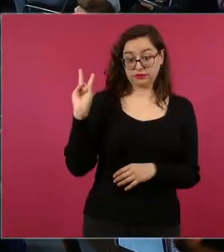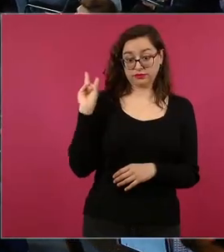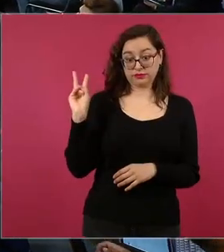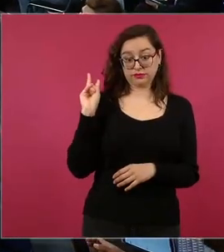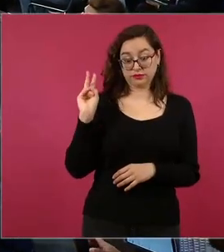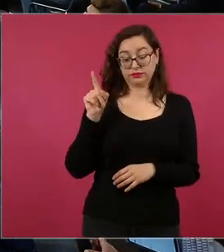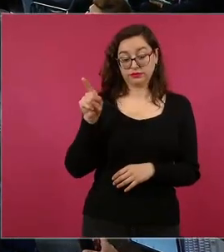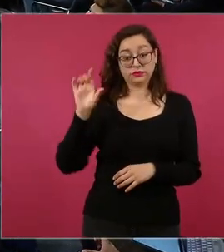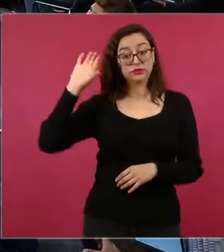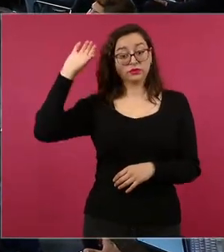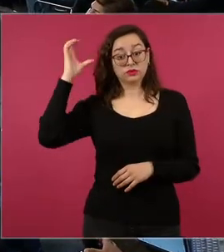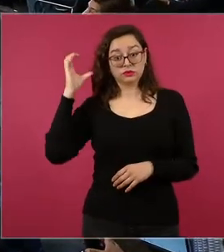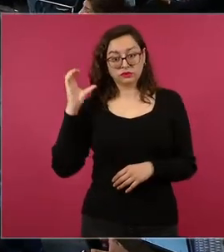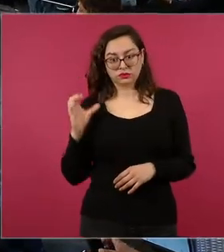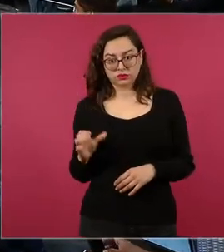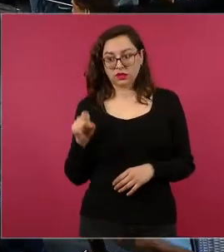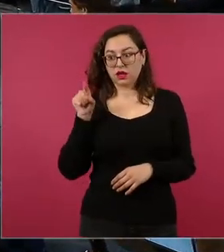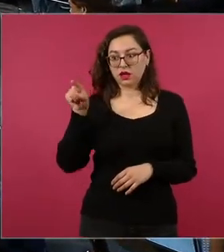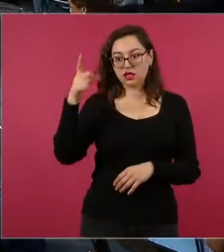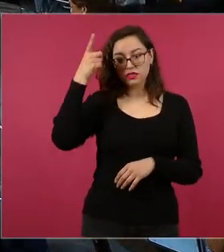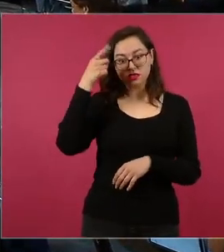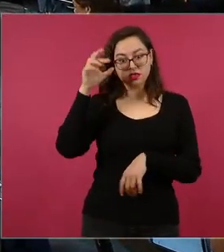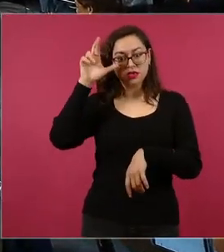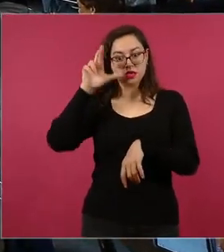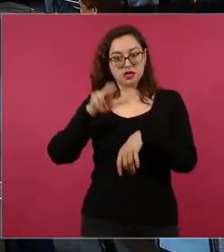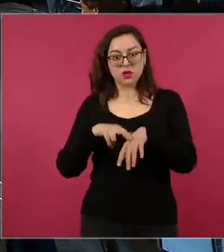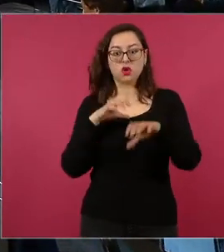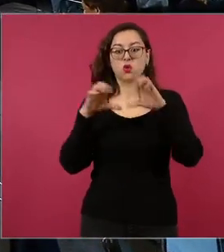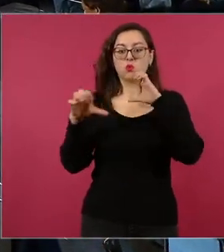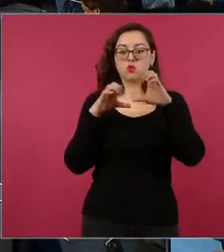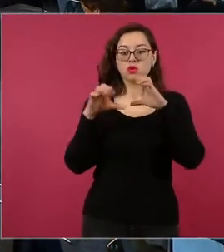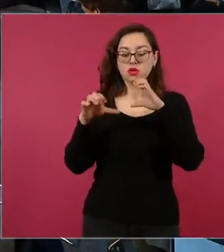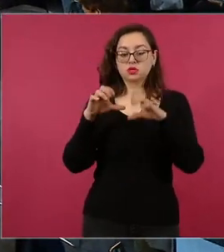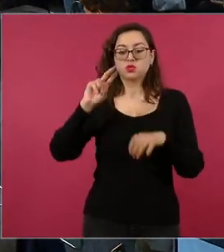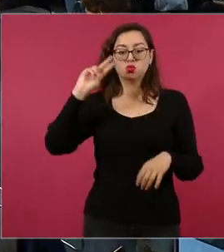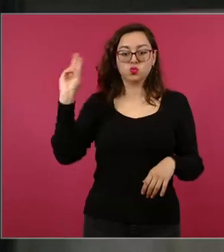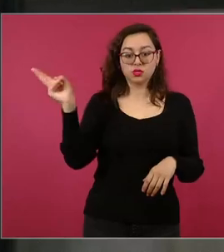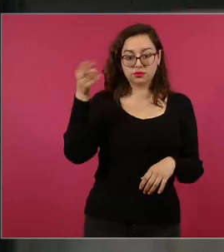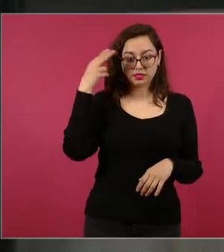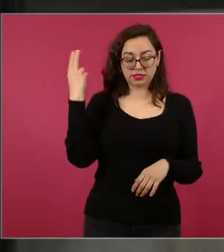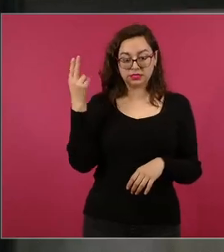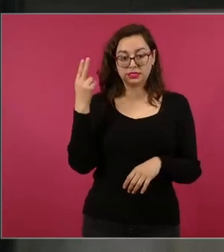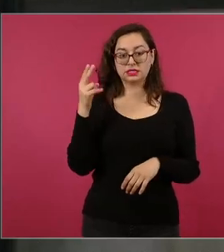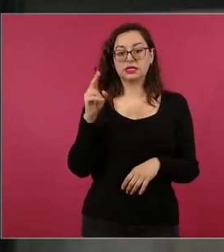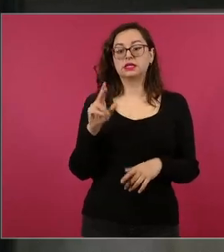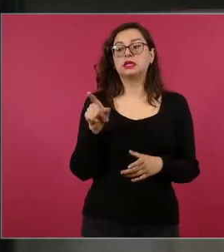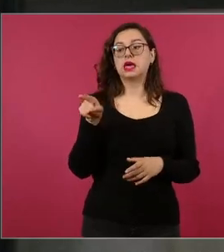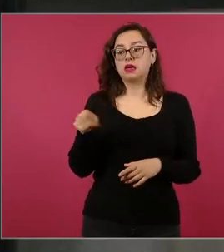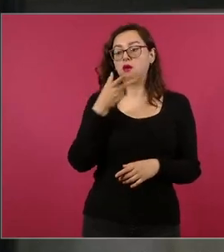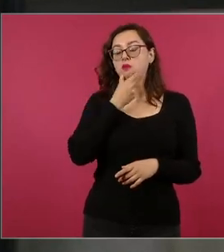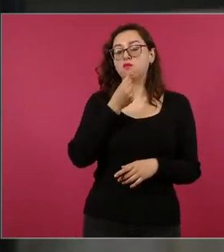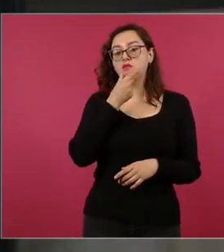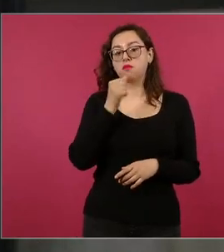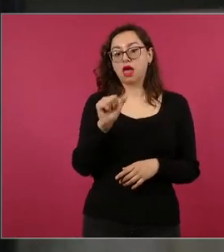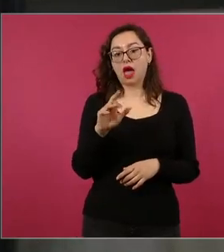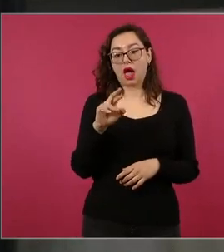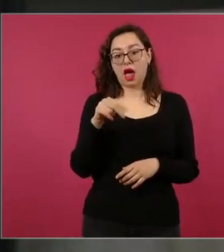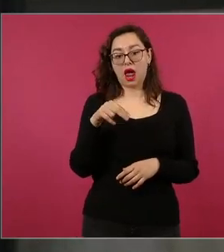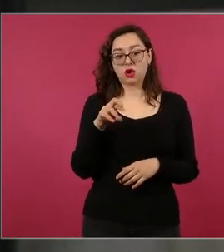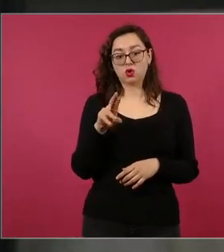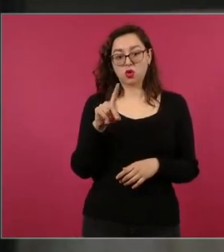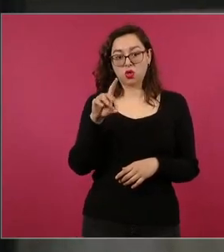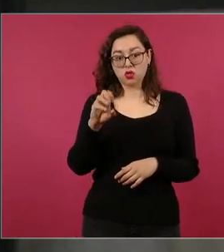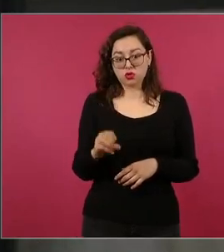registró un atentado contra el director de comunicación social de la Universidad Autónoma de Sinaloa, Arnoldo Valle. Sujetos